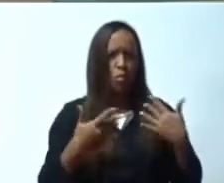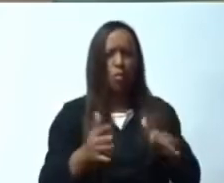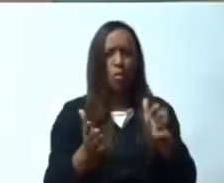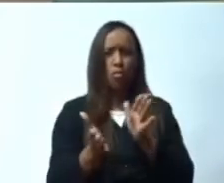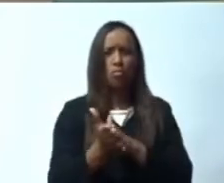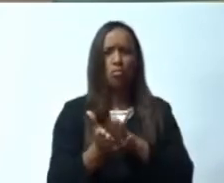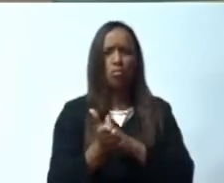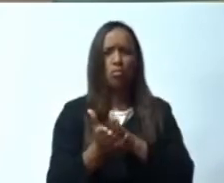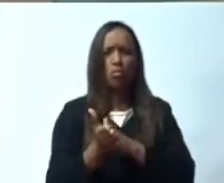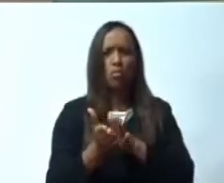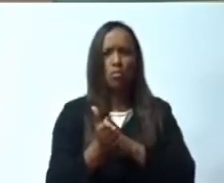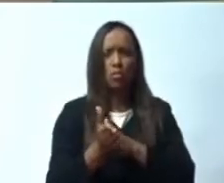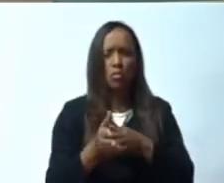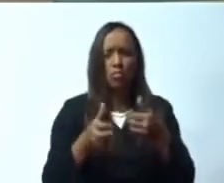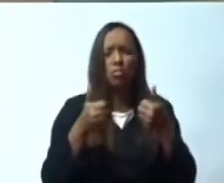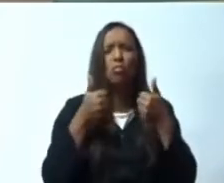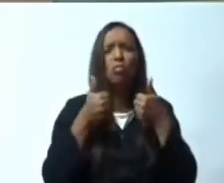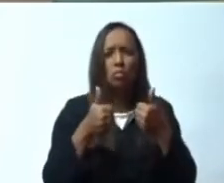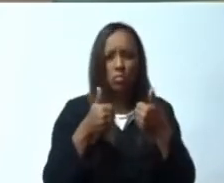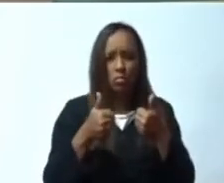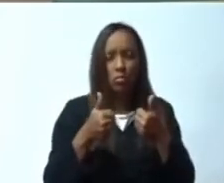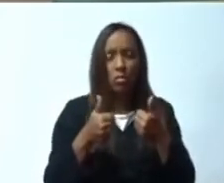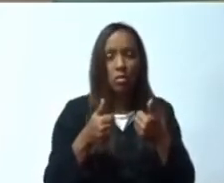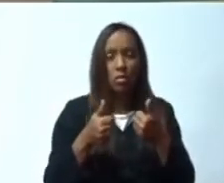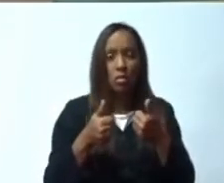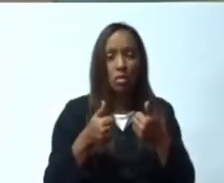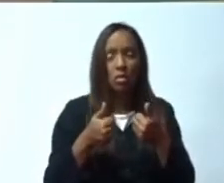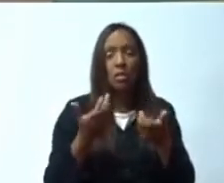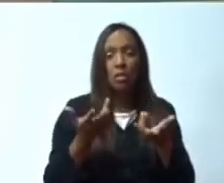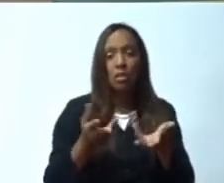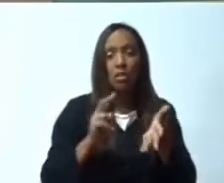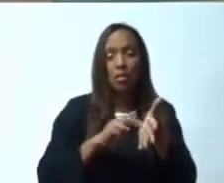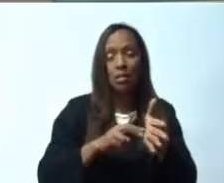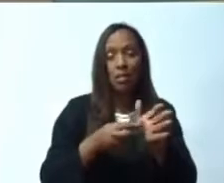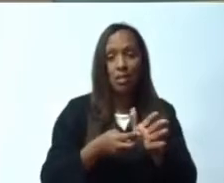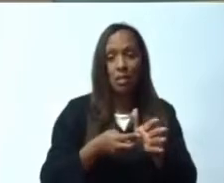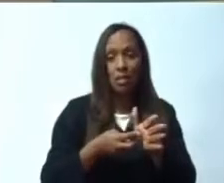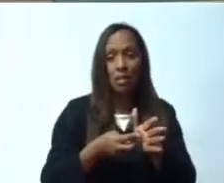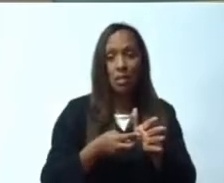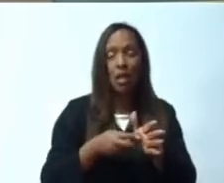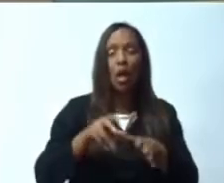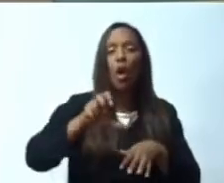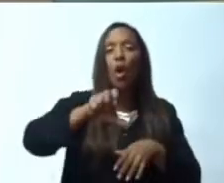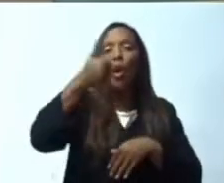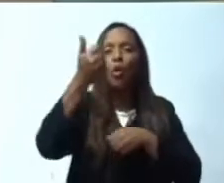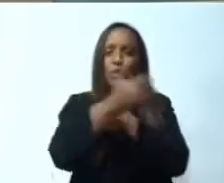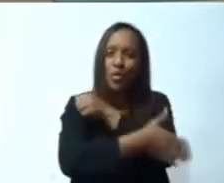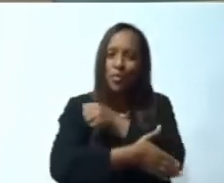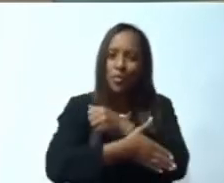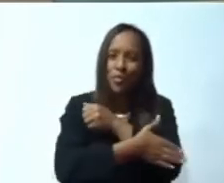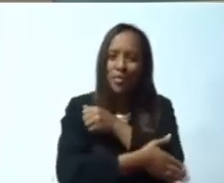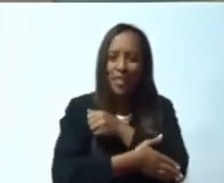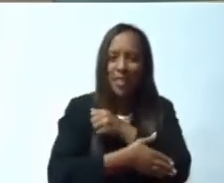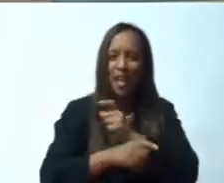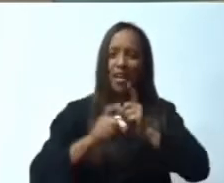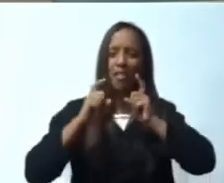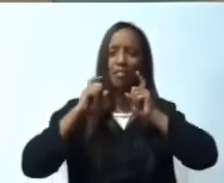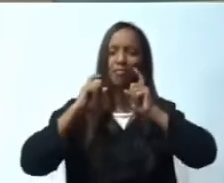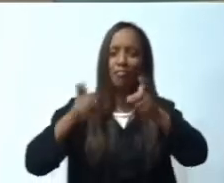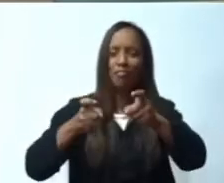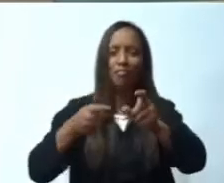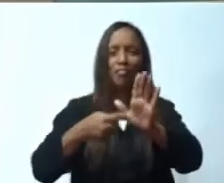Dominicana, quienes representamos al soberano, pues este intelectual